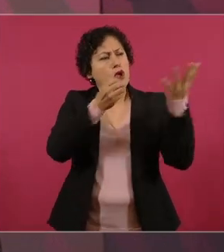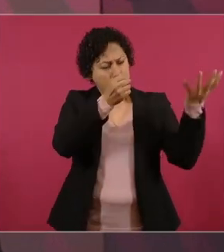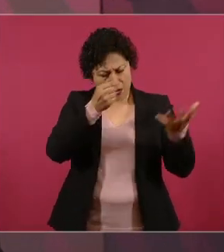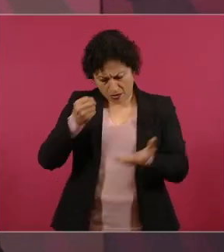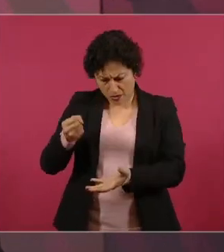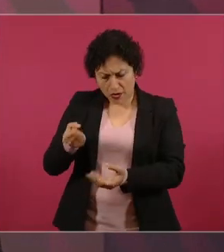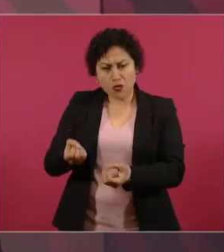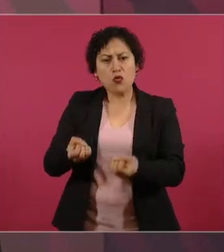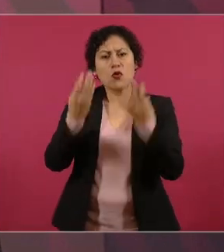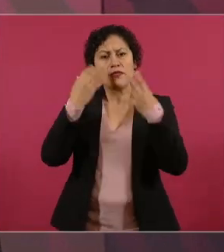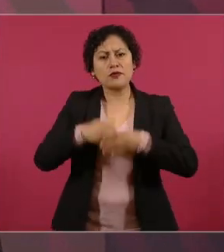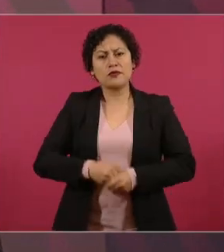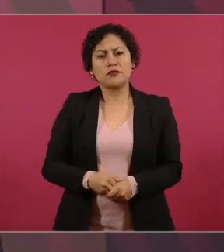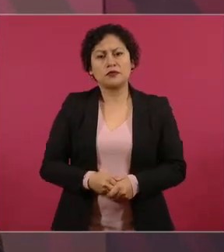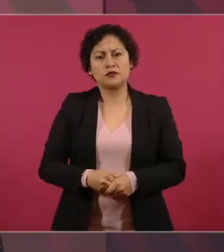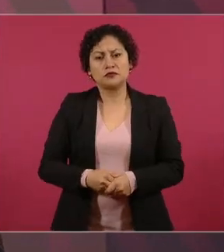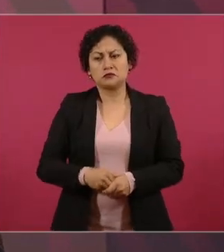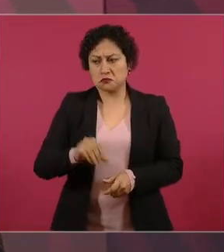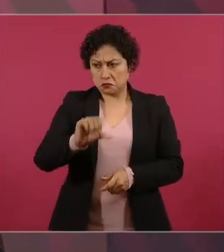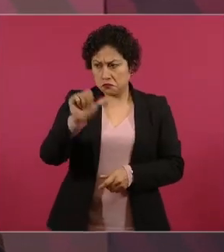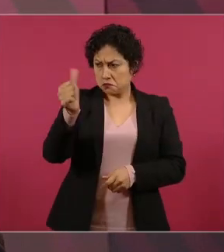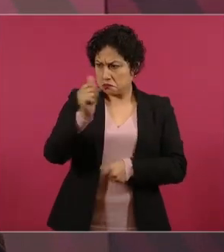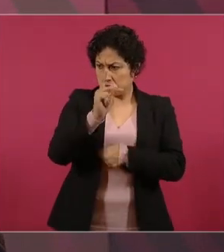¿Y a otros pueblos?